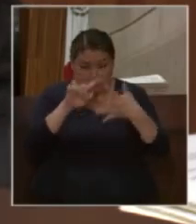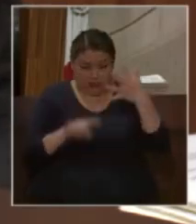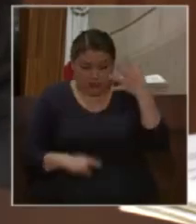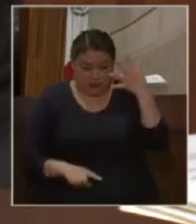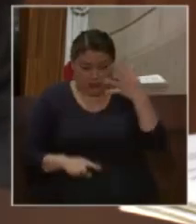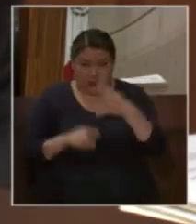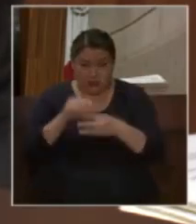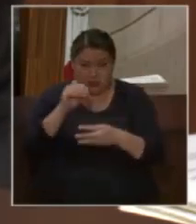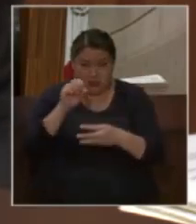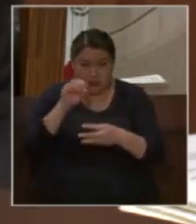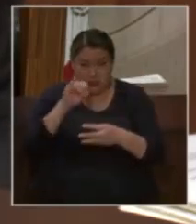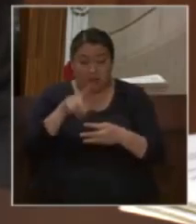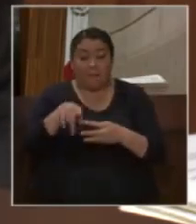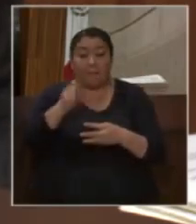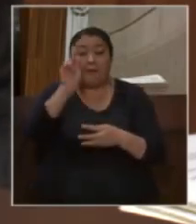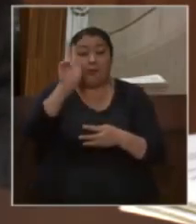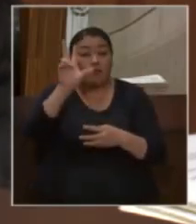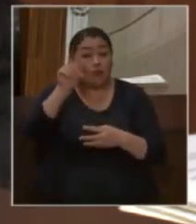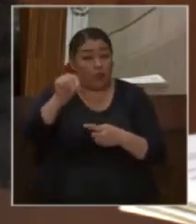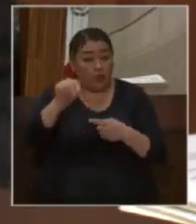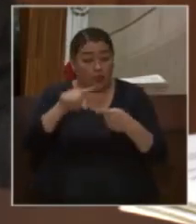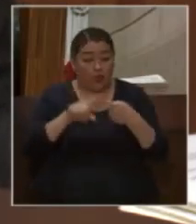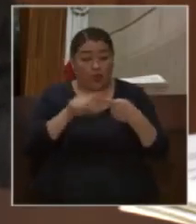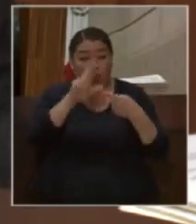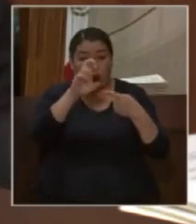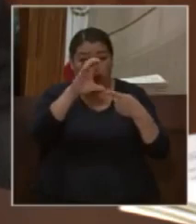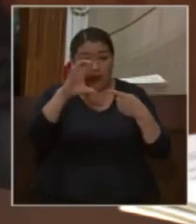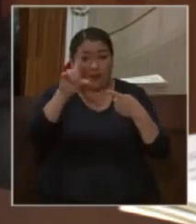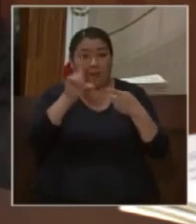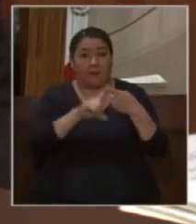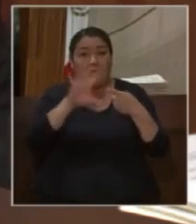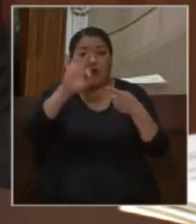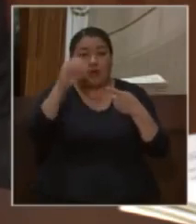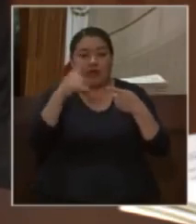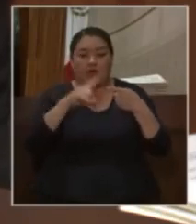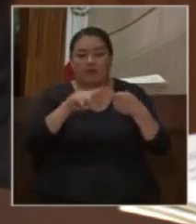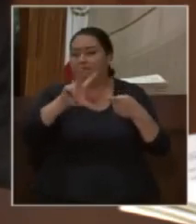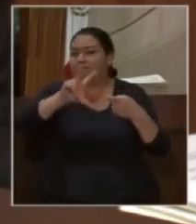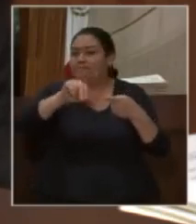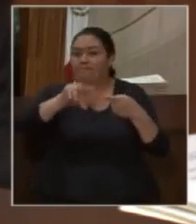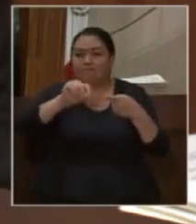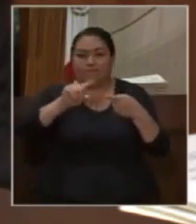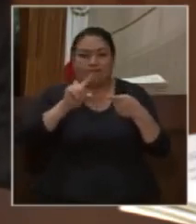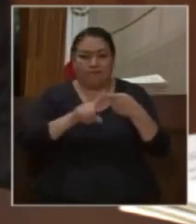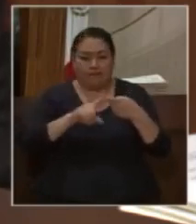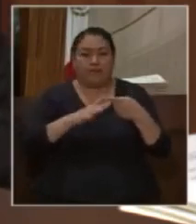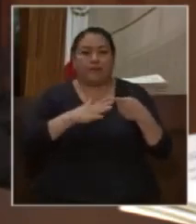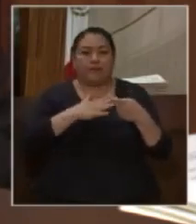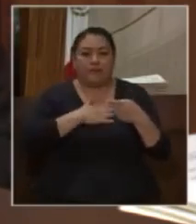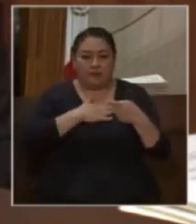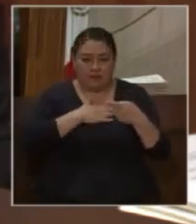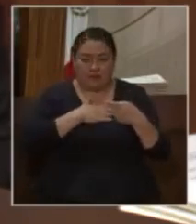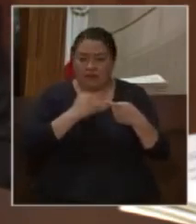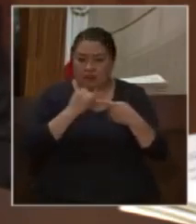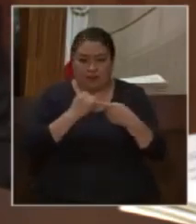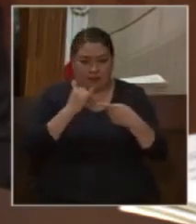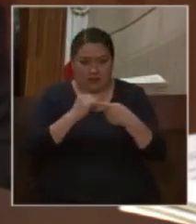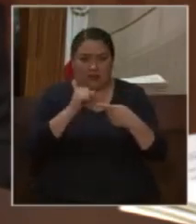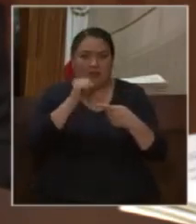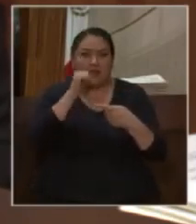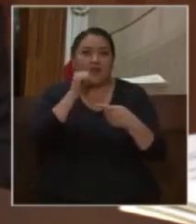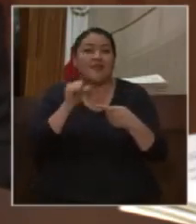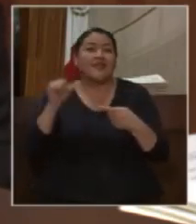los proyectos, excepto del recurso de reconsideración 1041, en donde también por el criterio que se